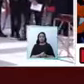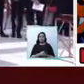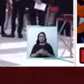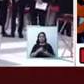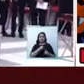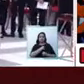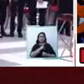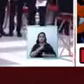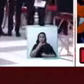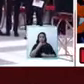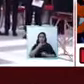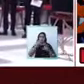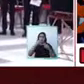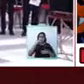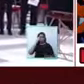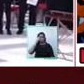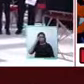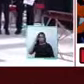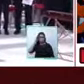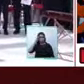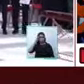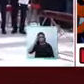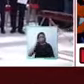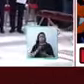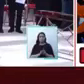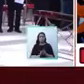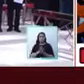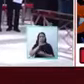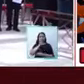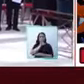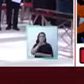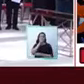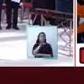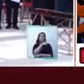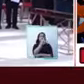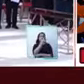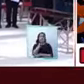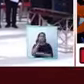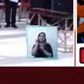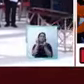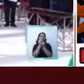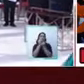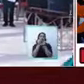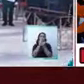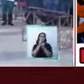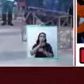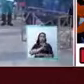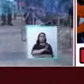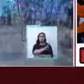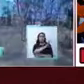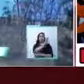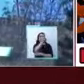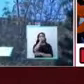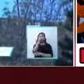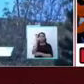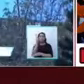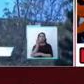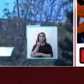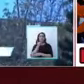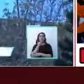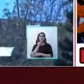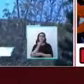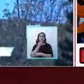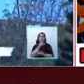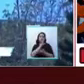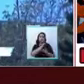económica, cultural del país, catedrático universitario. Sí, bueno, vamos a restablecer la comunicación de